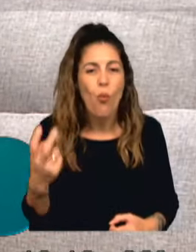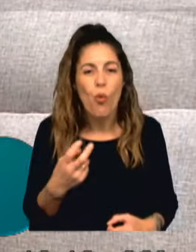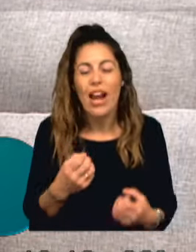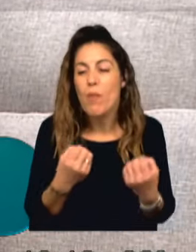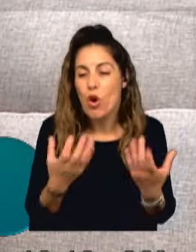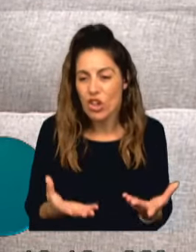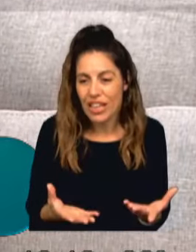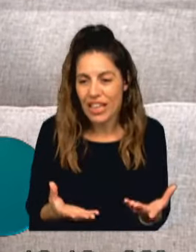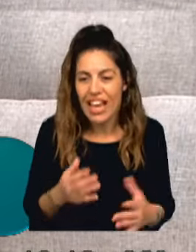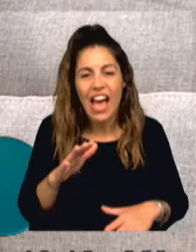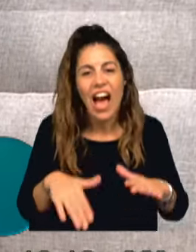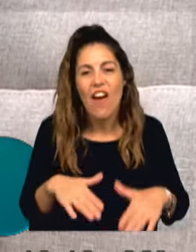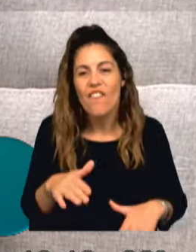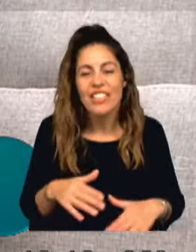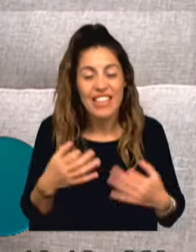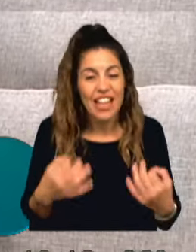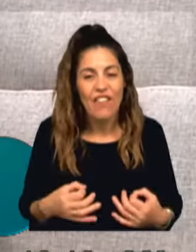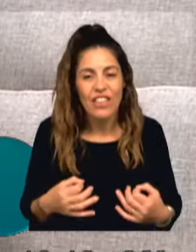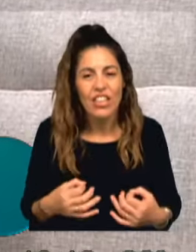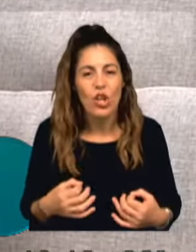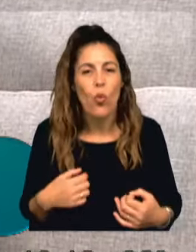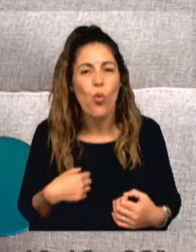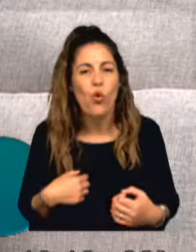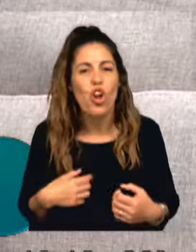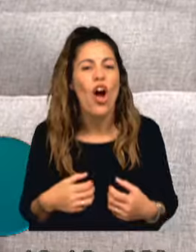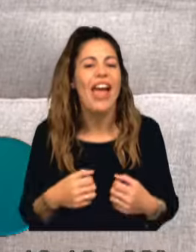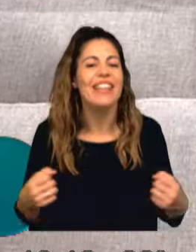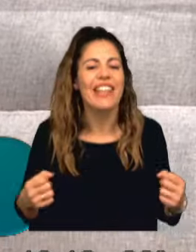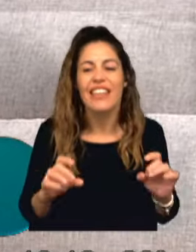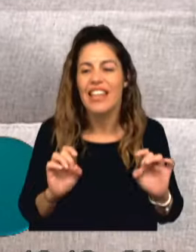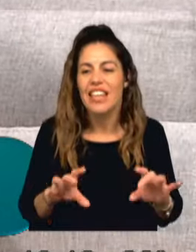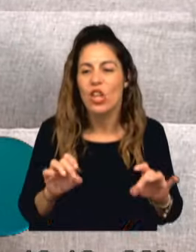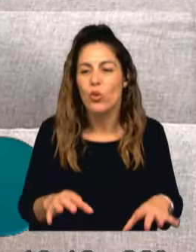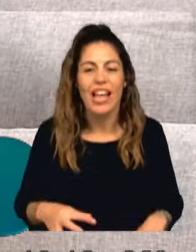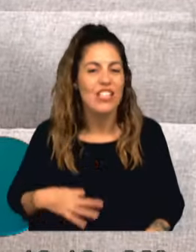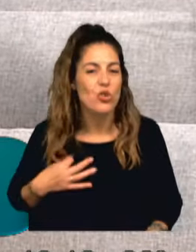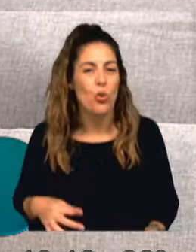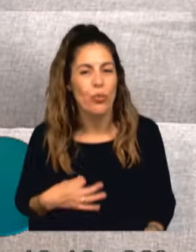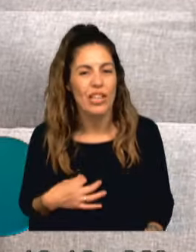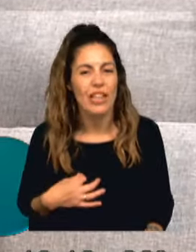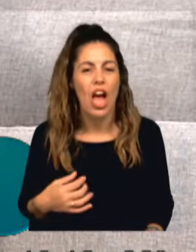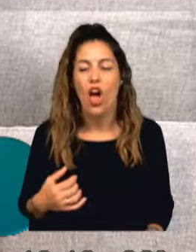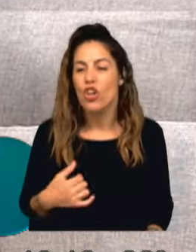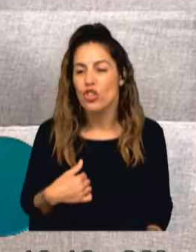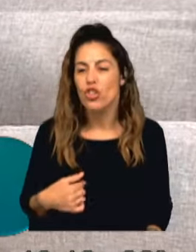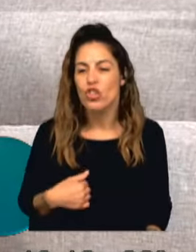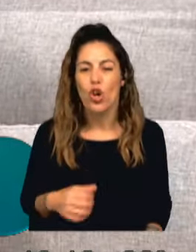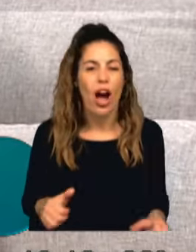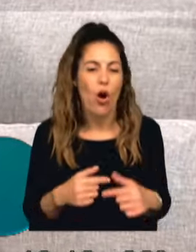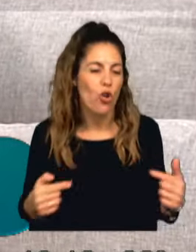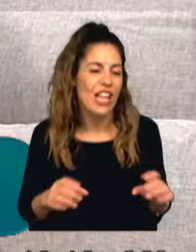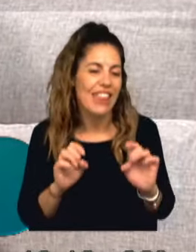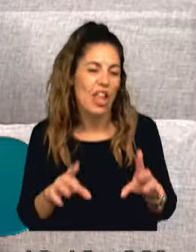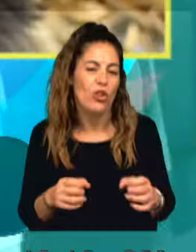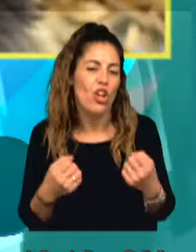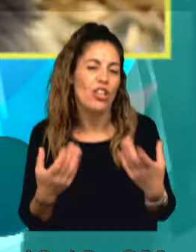porqué porque muchas veces y está muy bien uno extiende la naturalidad de su vida o sea yo como hago cosas naturales no